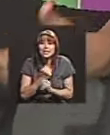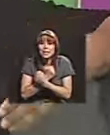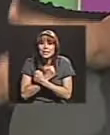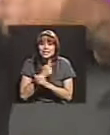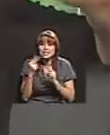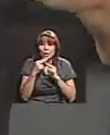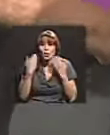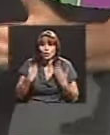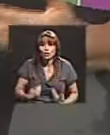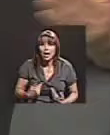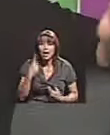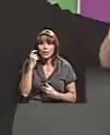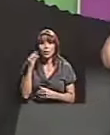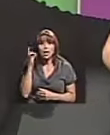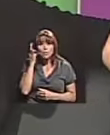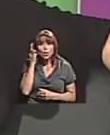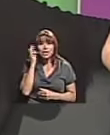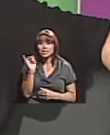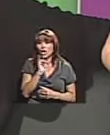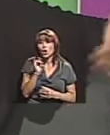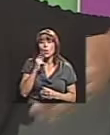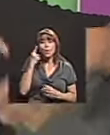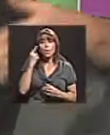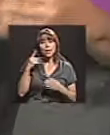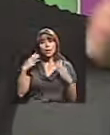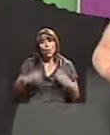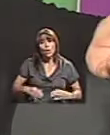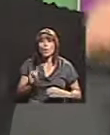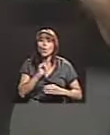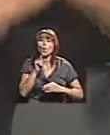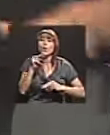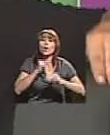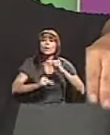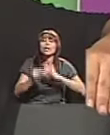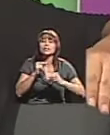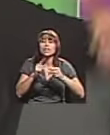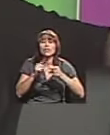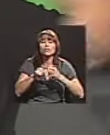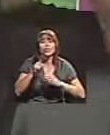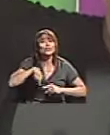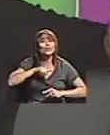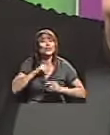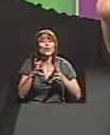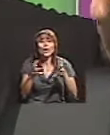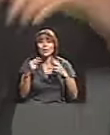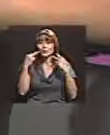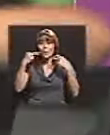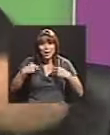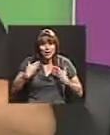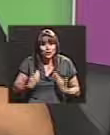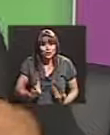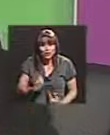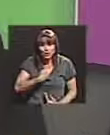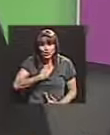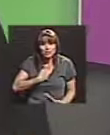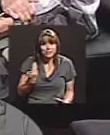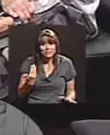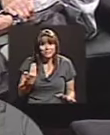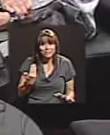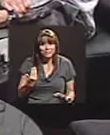porque las mujeres como el cuerpo es una mercancía Y entonces cargamos eso no queremos vernos entonces ahí va otro